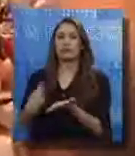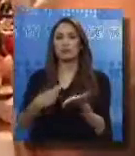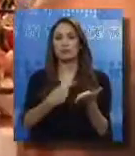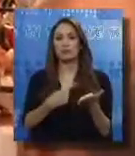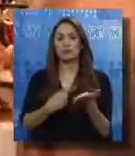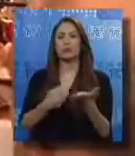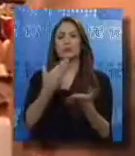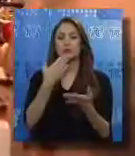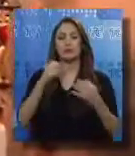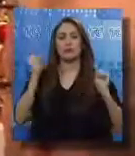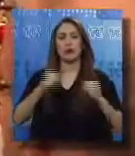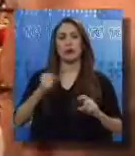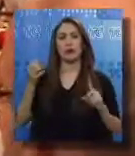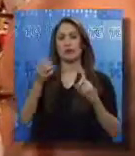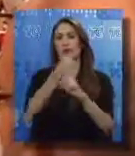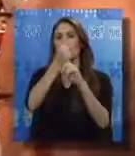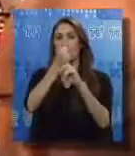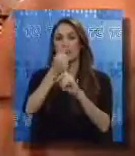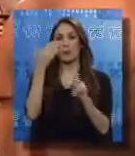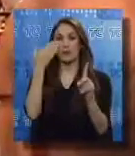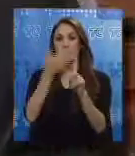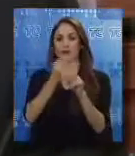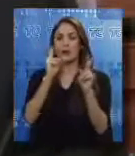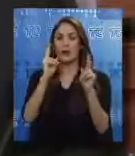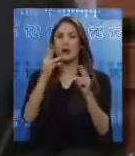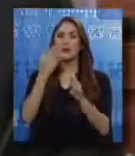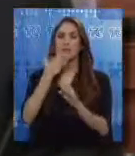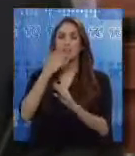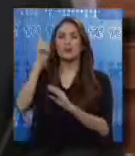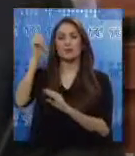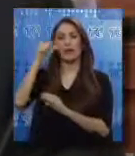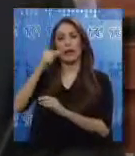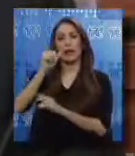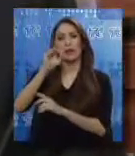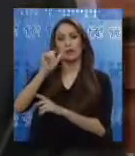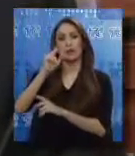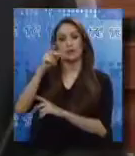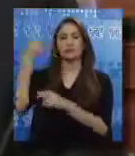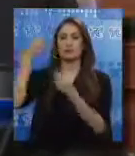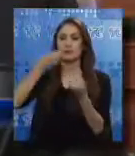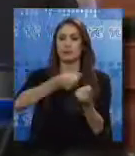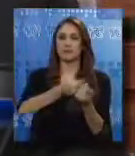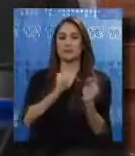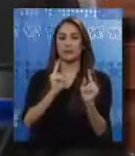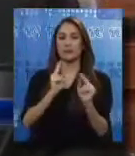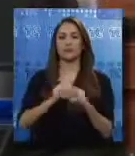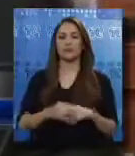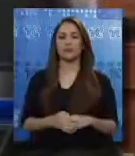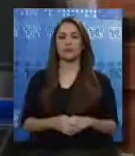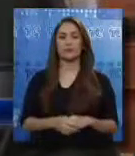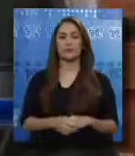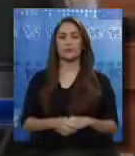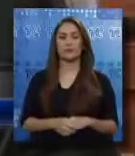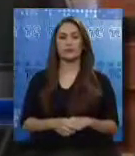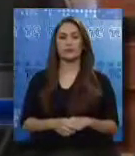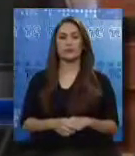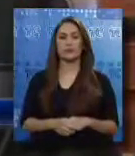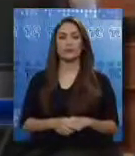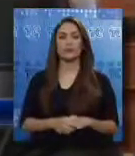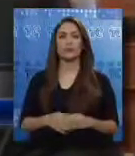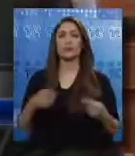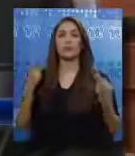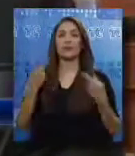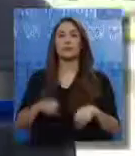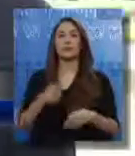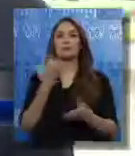conversaciones con el fin de lograr definir acuerdos de inversión. Hemos creado esas condiciones habilitantes, condiciones también de